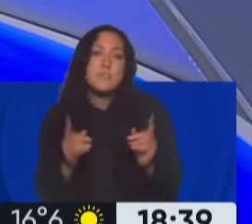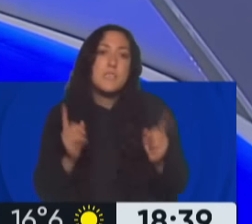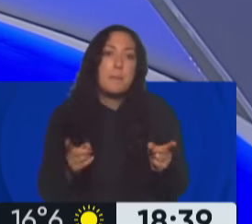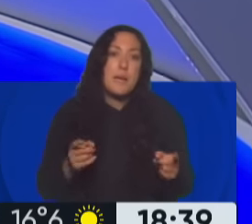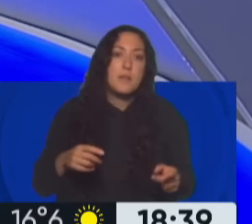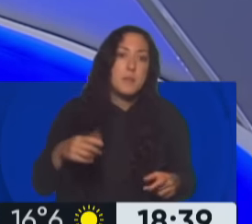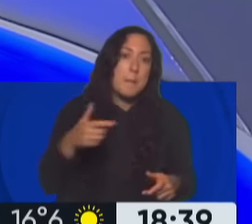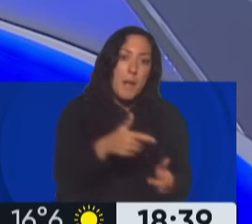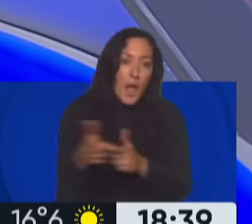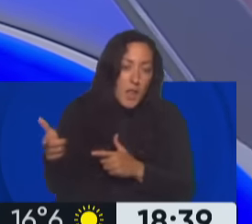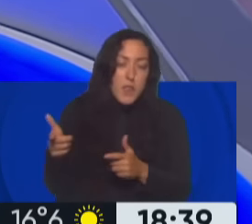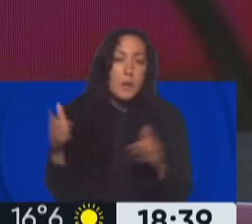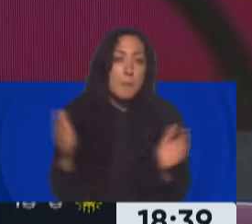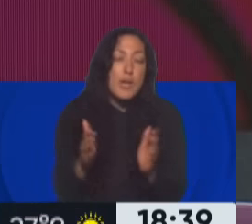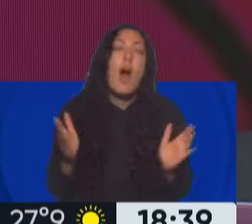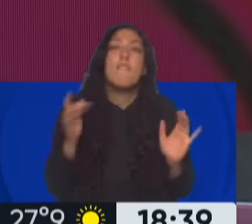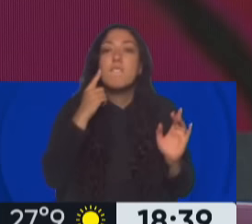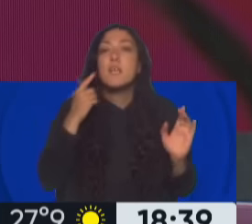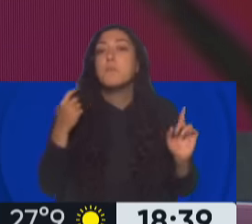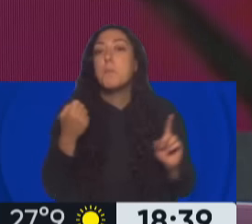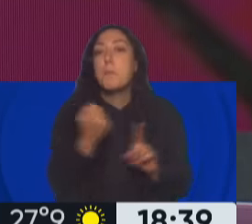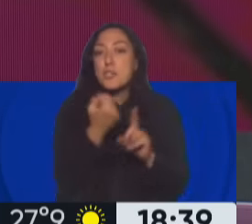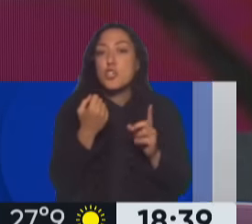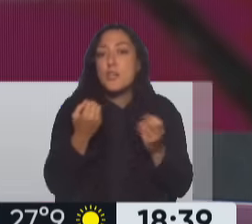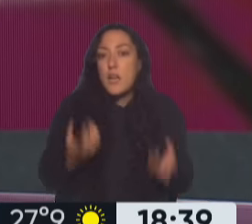impacto puede llegar a tener. Bueno, seguiremos con los